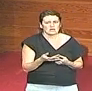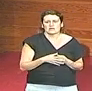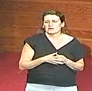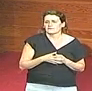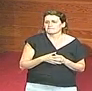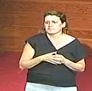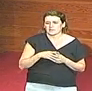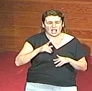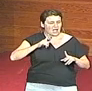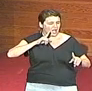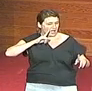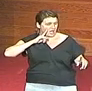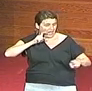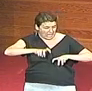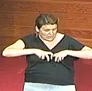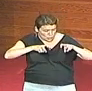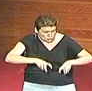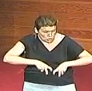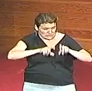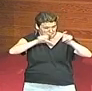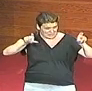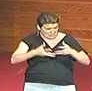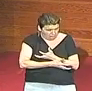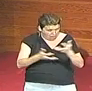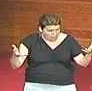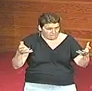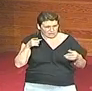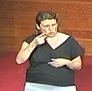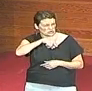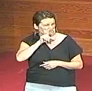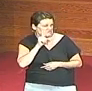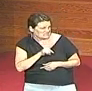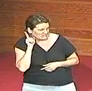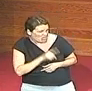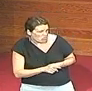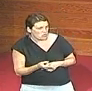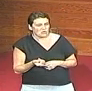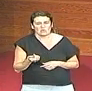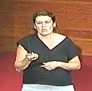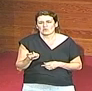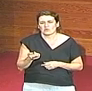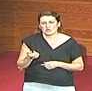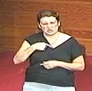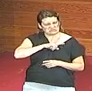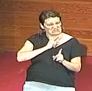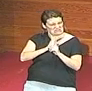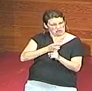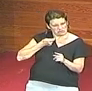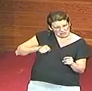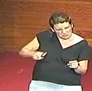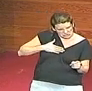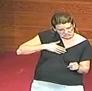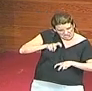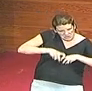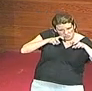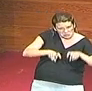de los agricultores, de las grandes compañías, usted está mintiendo, quiere ir en contra de los profesionales de la agricultura